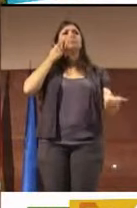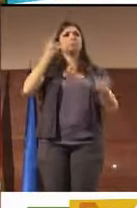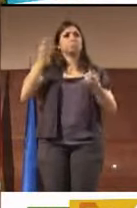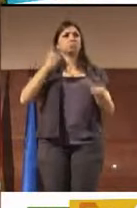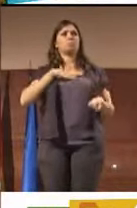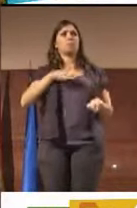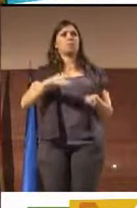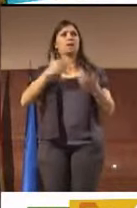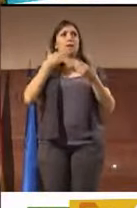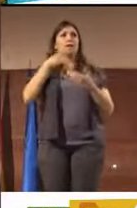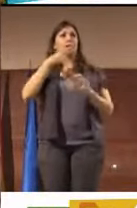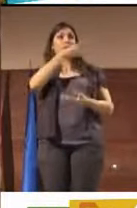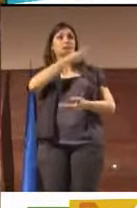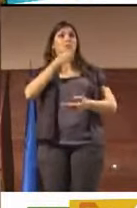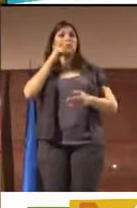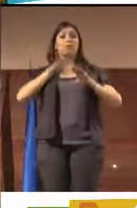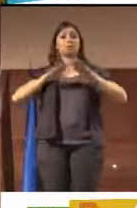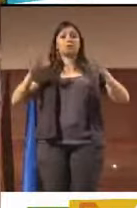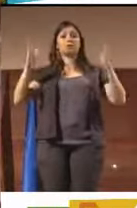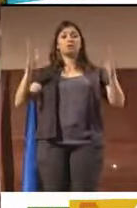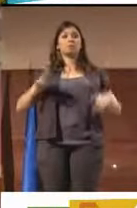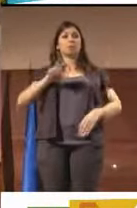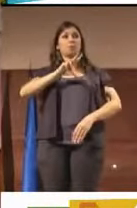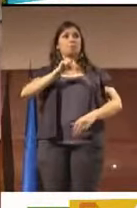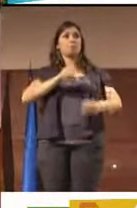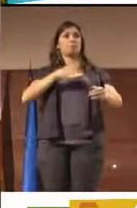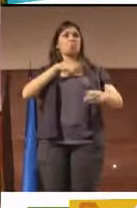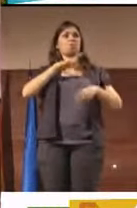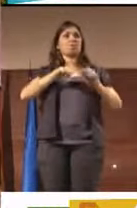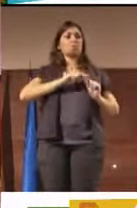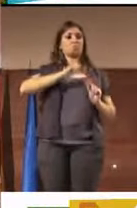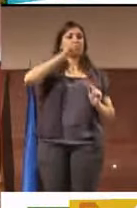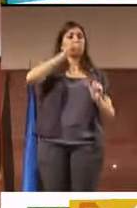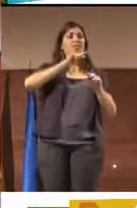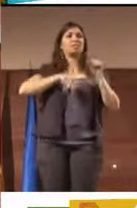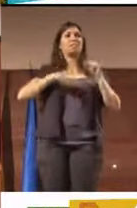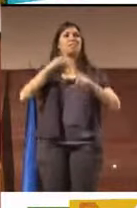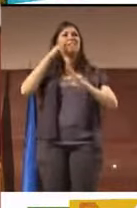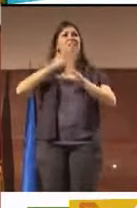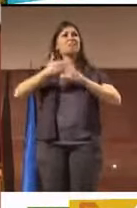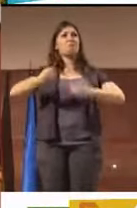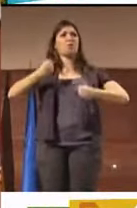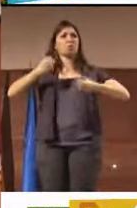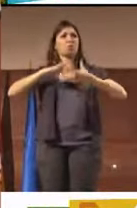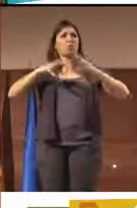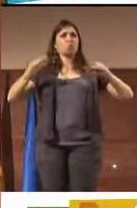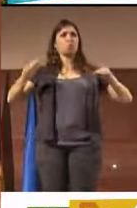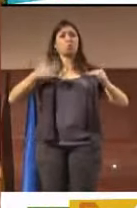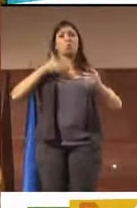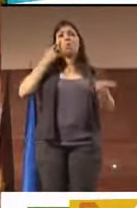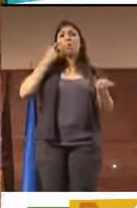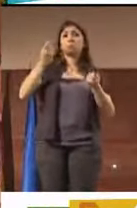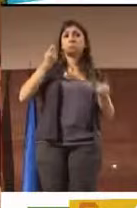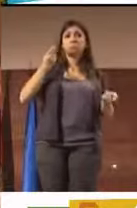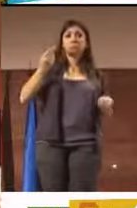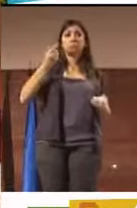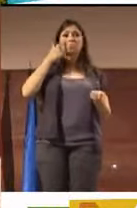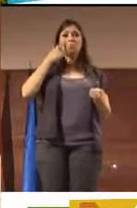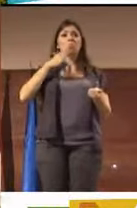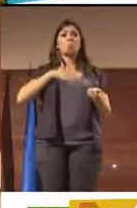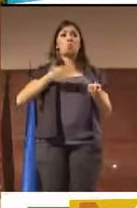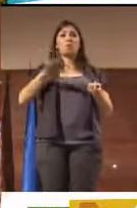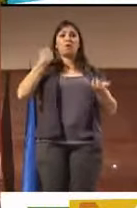con esta palomilla que tenemos aquí, de mayor a menor grado de fuerza. Se puede desmontar la